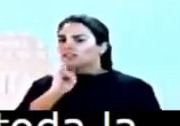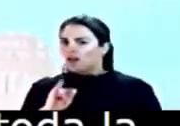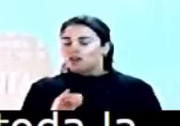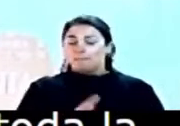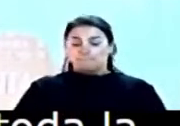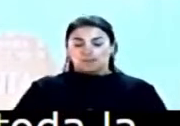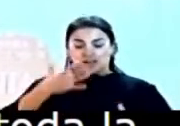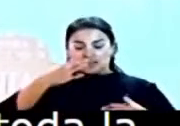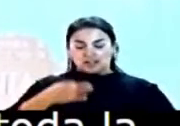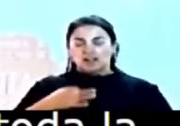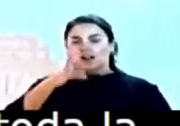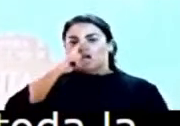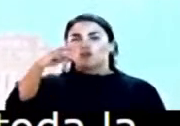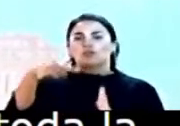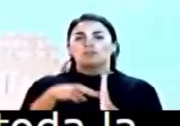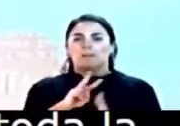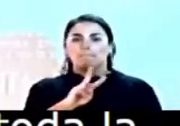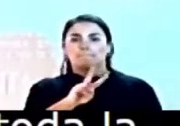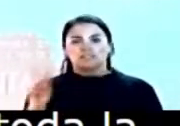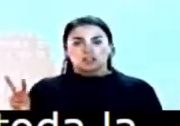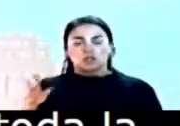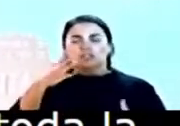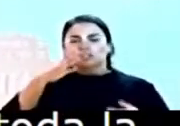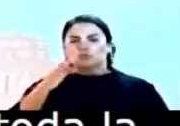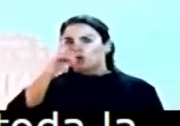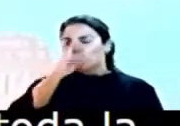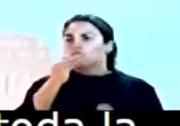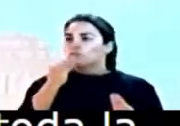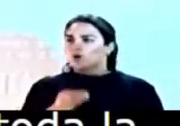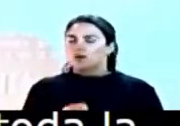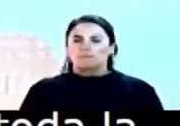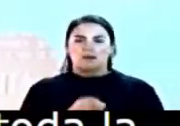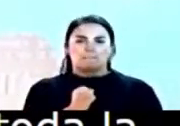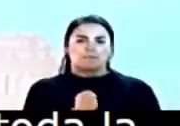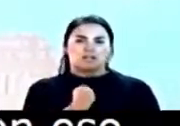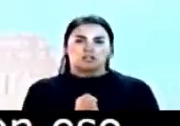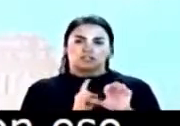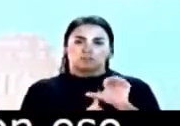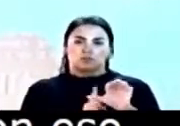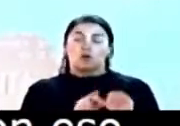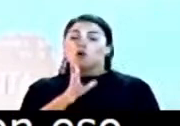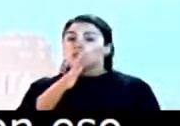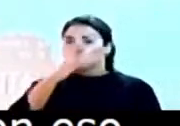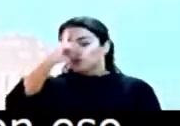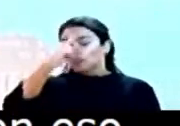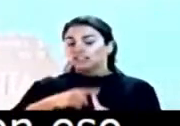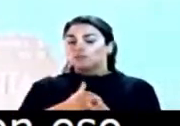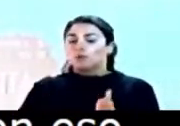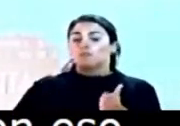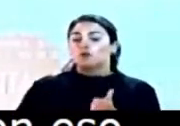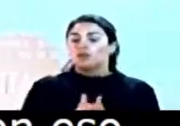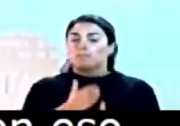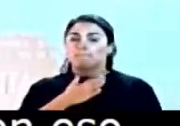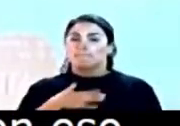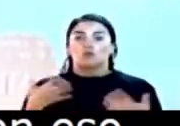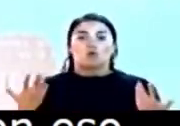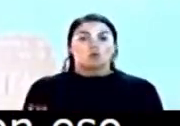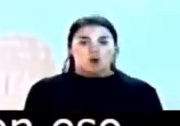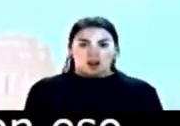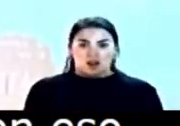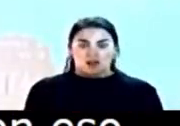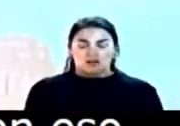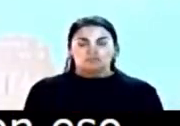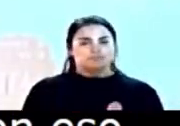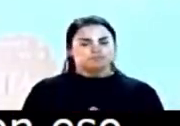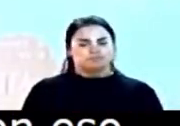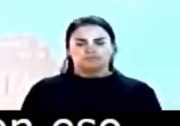que el año 2022 va a ser un buen año para el empleo en Extremadura. Por eso el objetivo prioritario va a ser